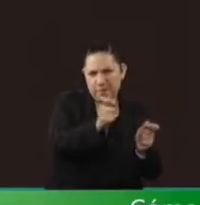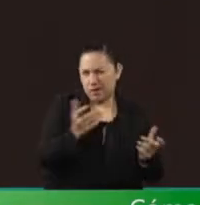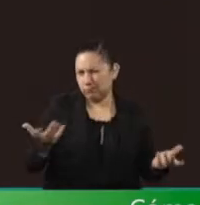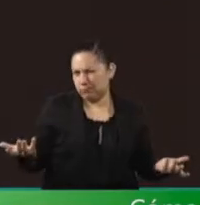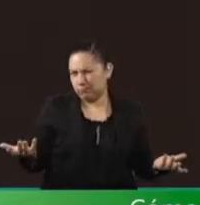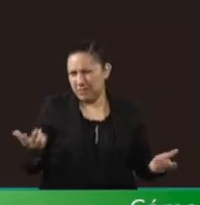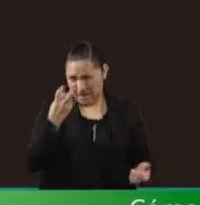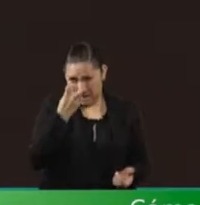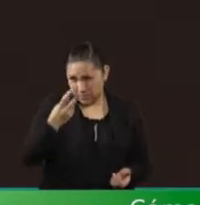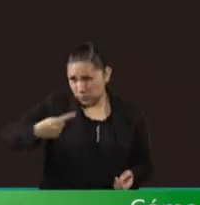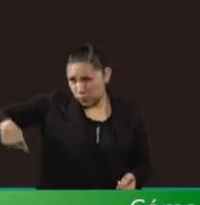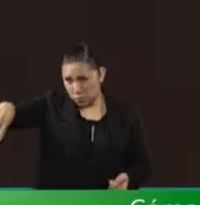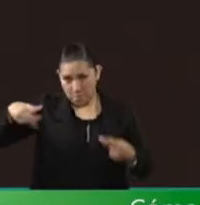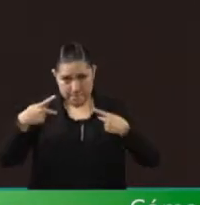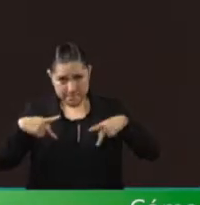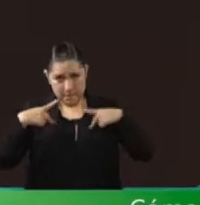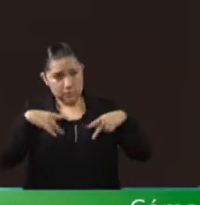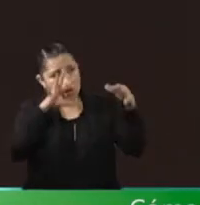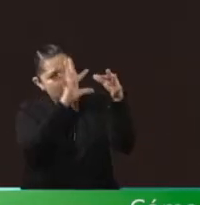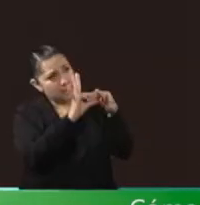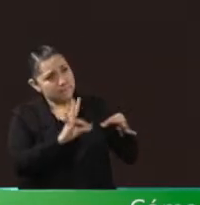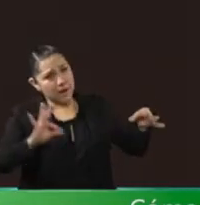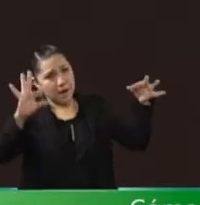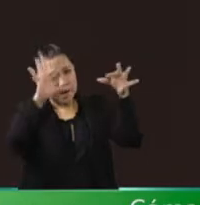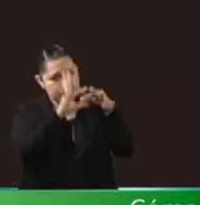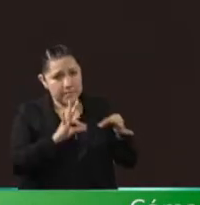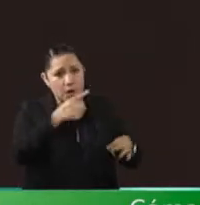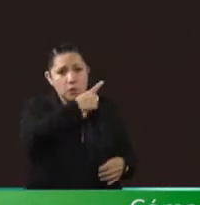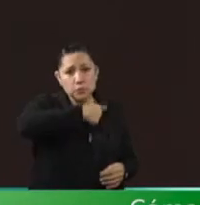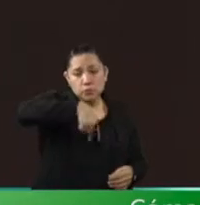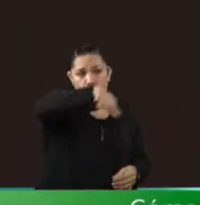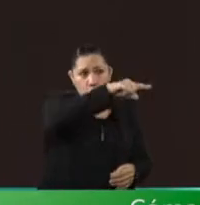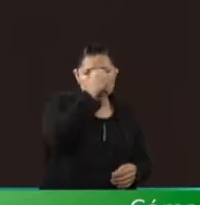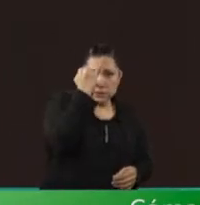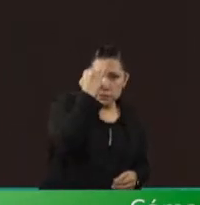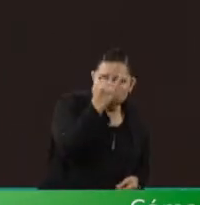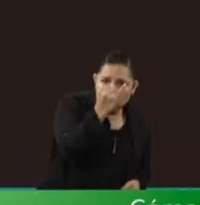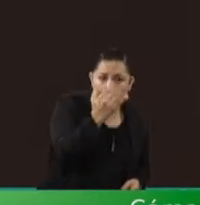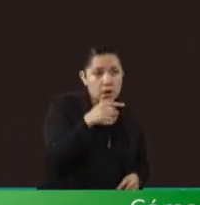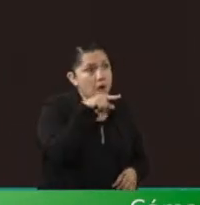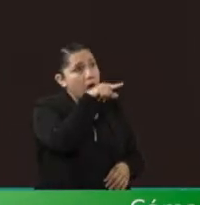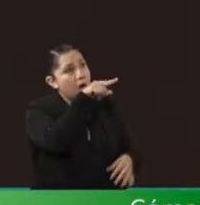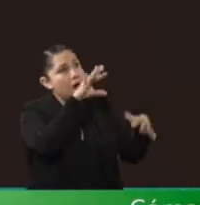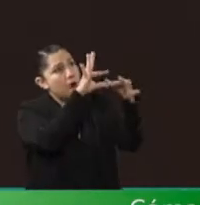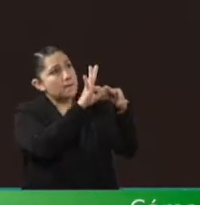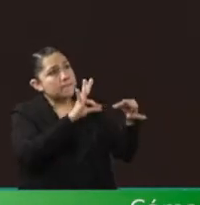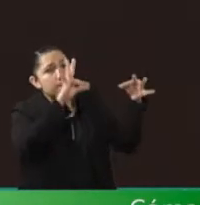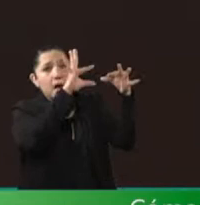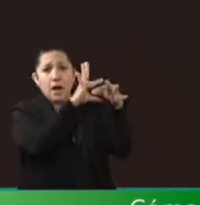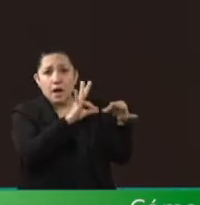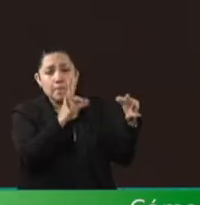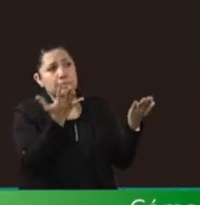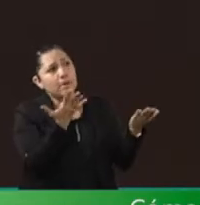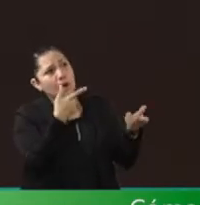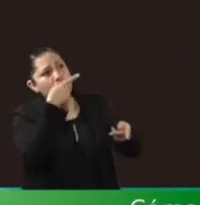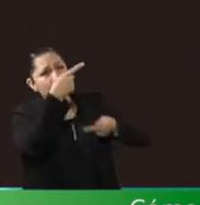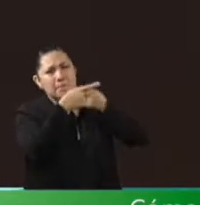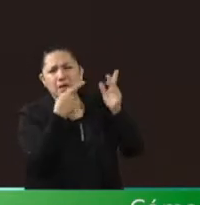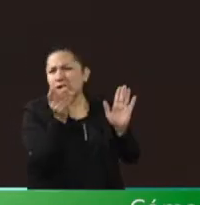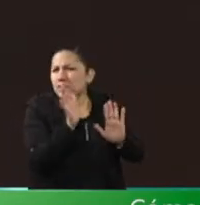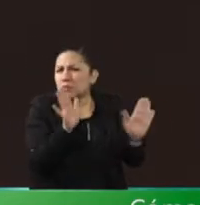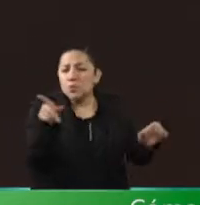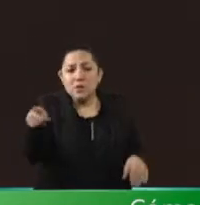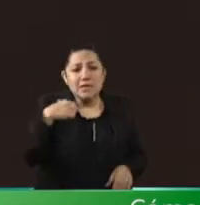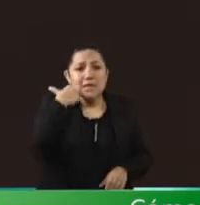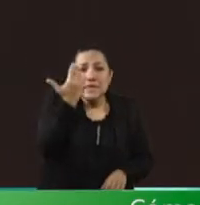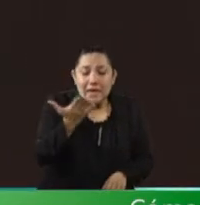ideológicos quieren vivir de una forma digna quieren tener garantizado el servicio de energía quieren que